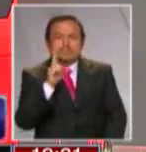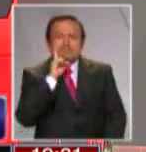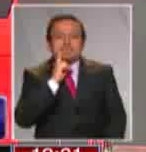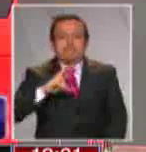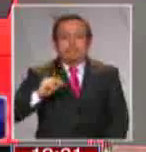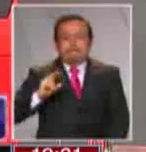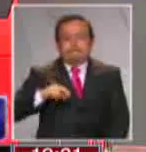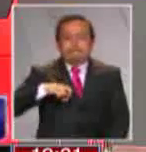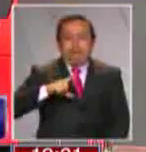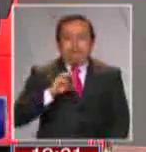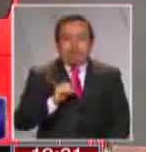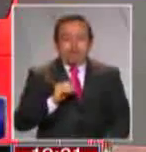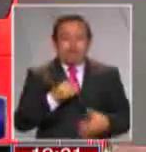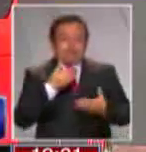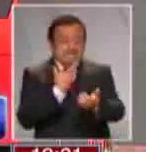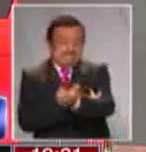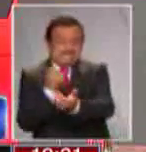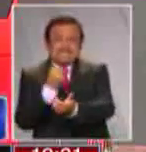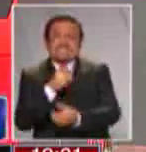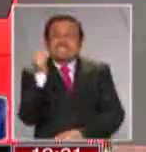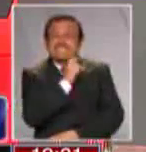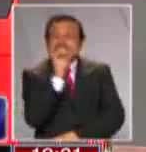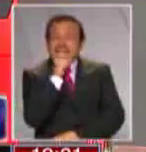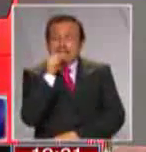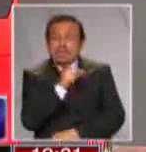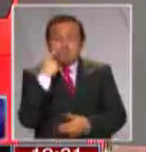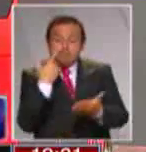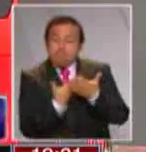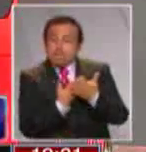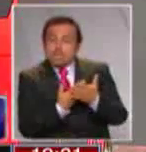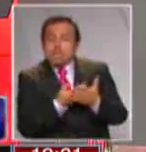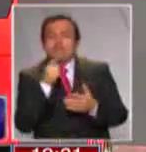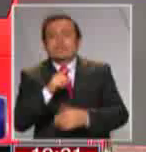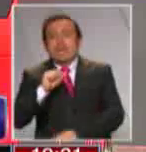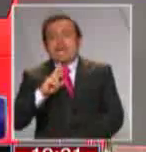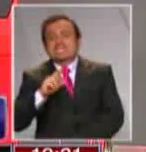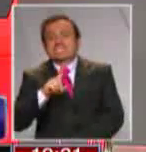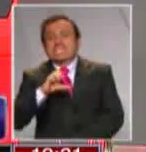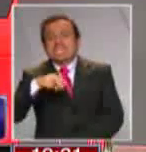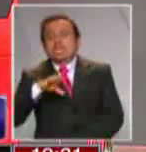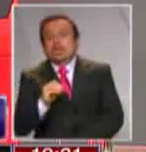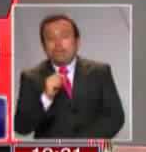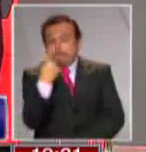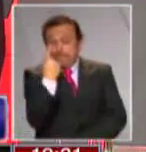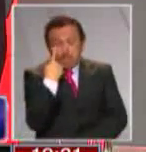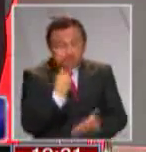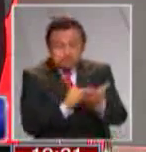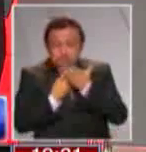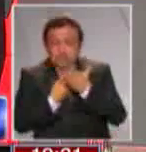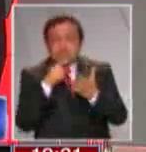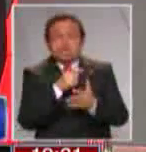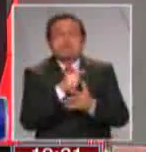plomo o de arsénico. Respecto a estas primeras muestras, señalar que la primera muestra de